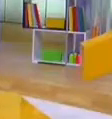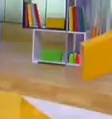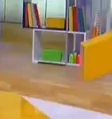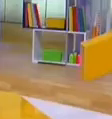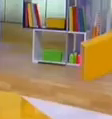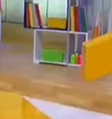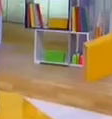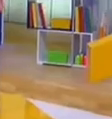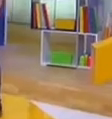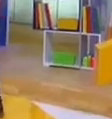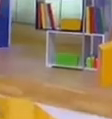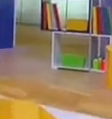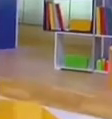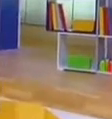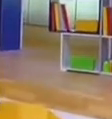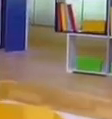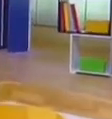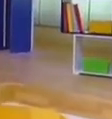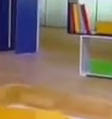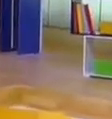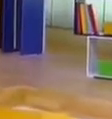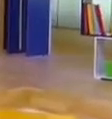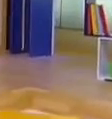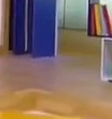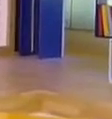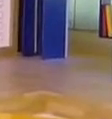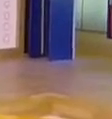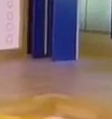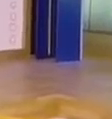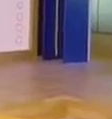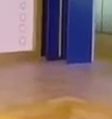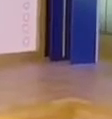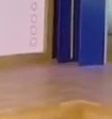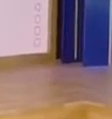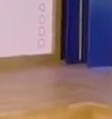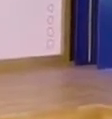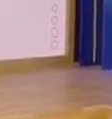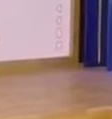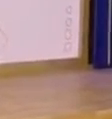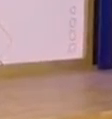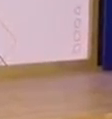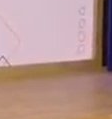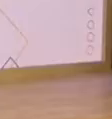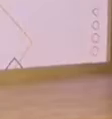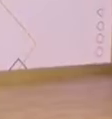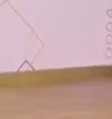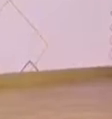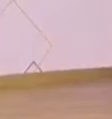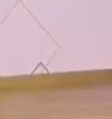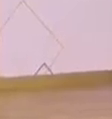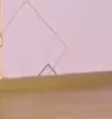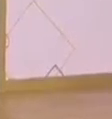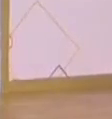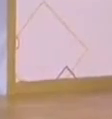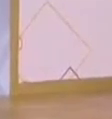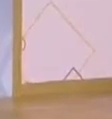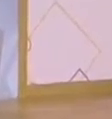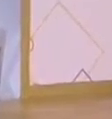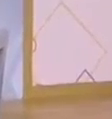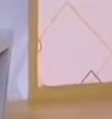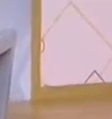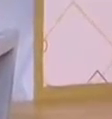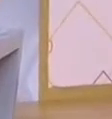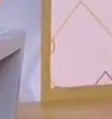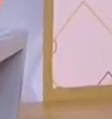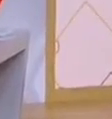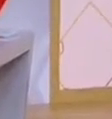amigo, si hay algo por lo que hay que luchar en estos tiempos es por nuestra salud y por nuestro planeta. No es posible que